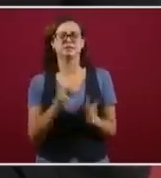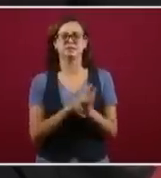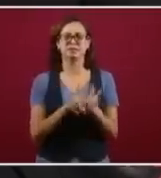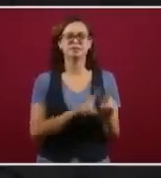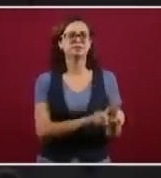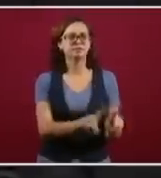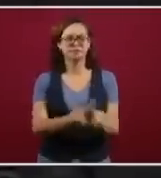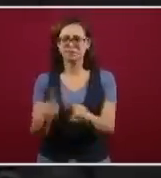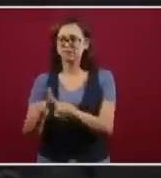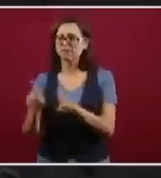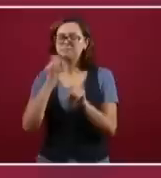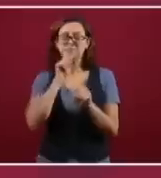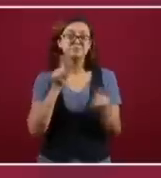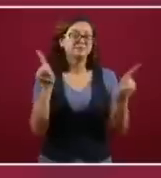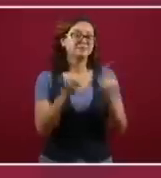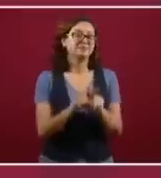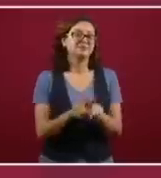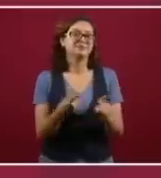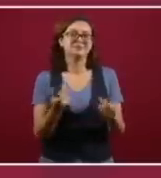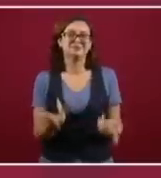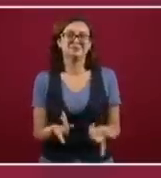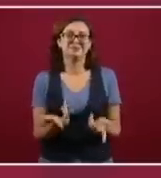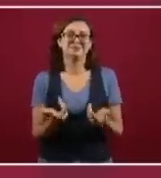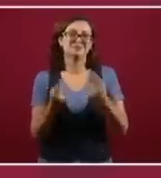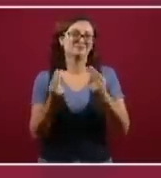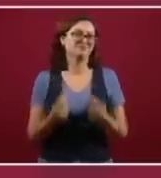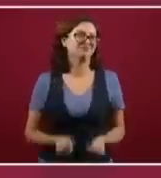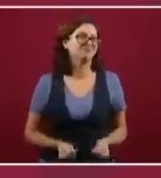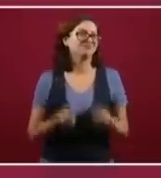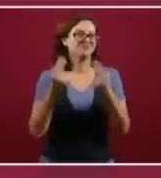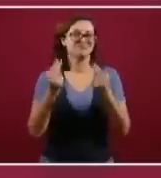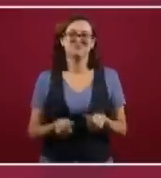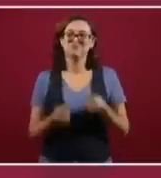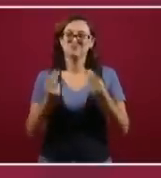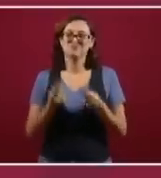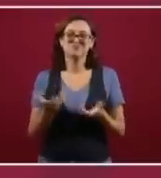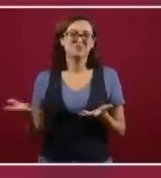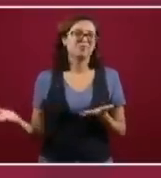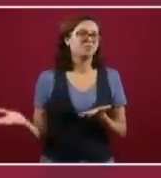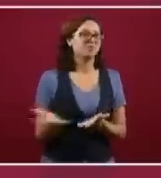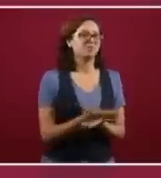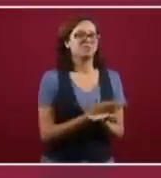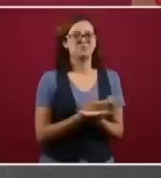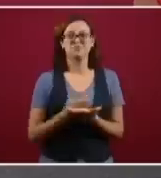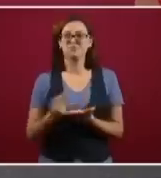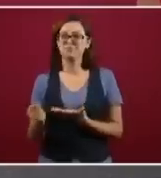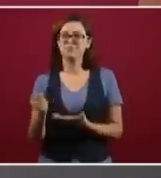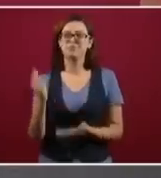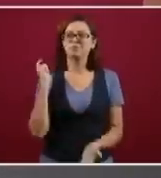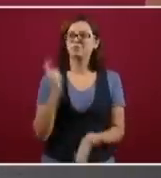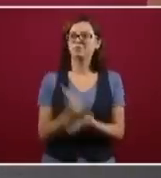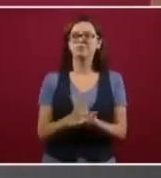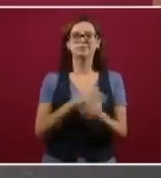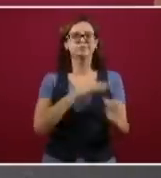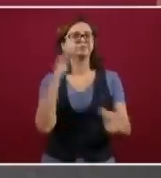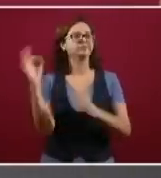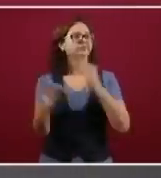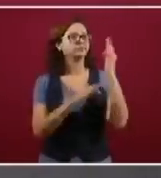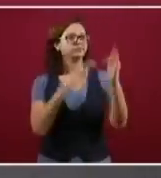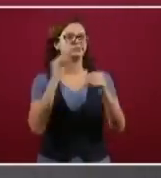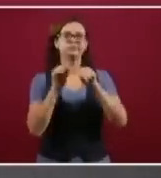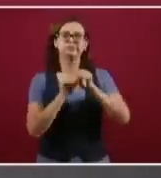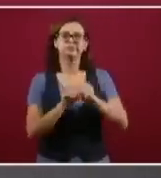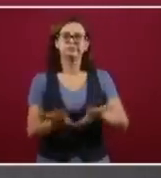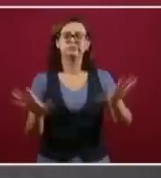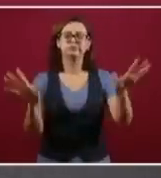porque un negocio así permitía hasta pagar publicidad.